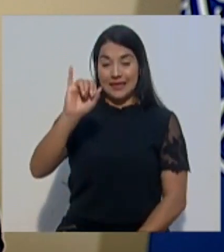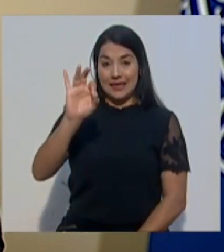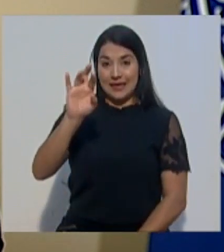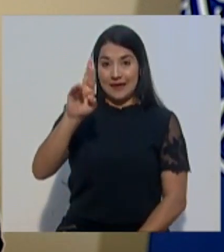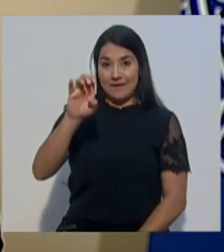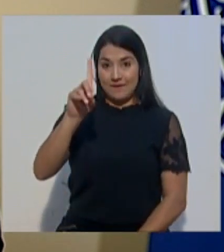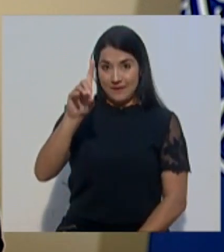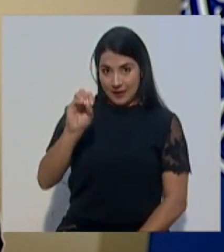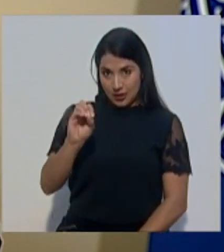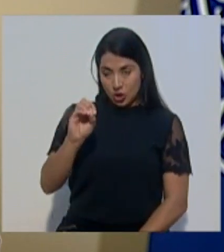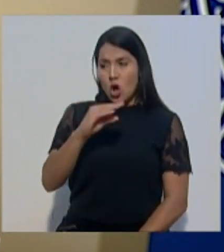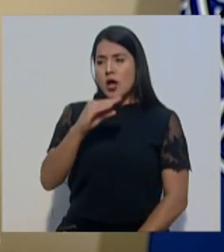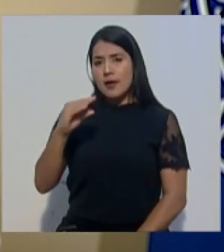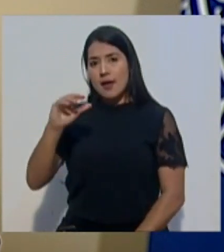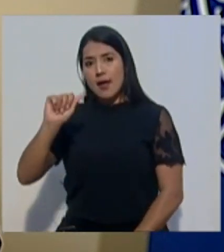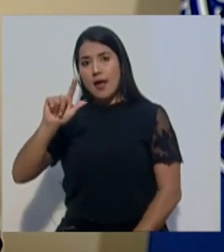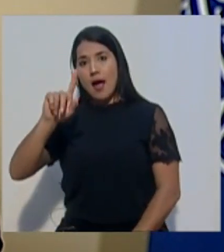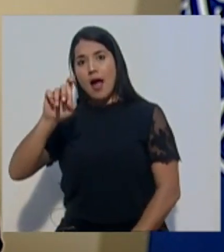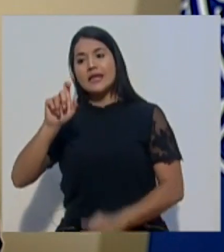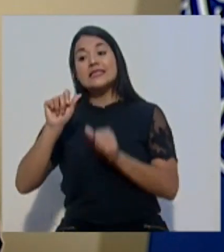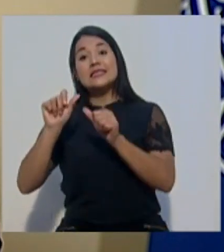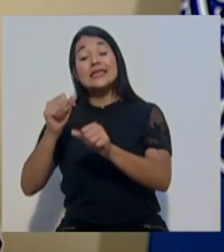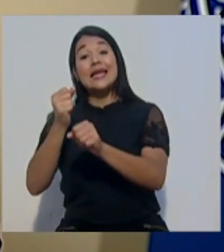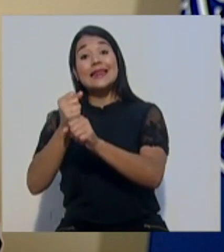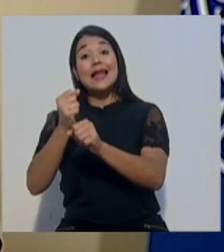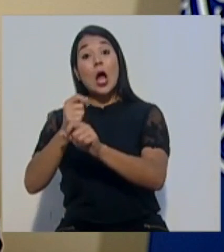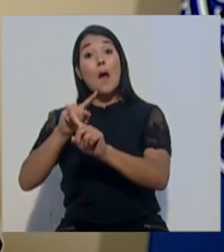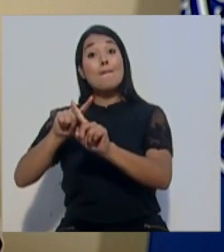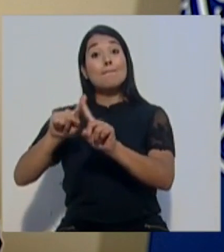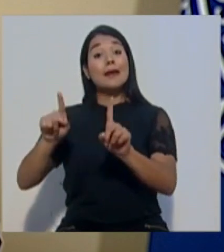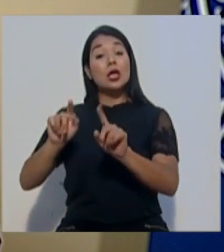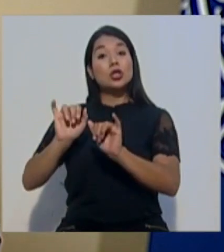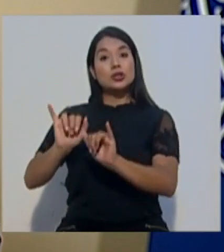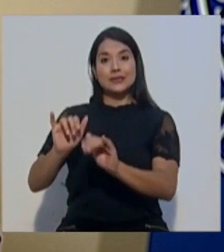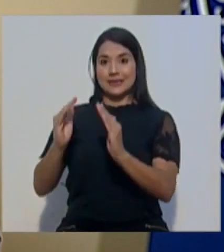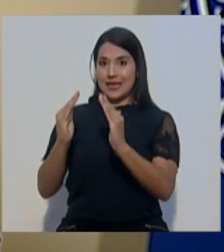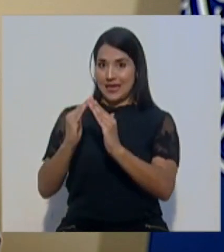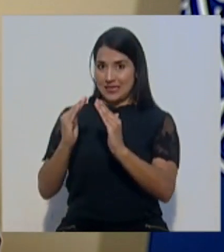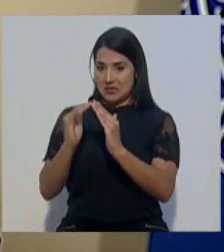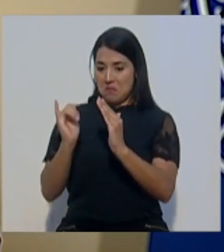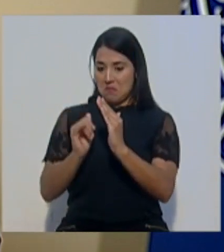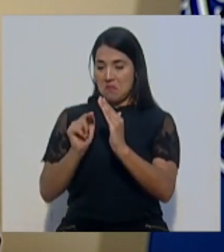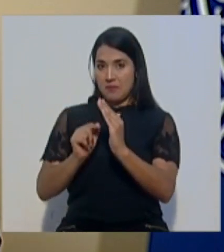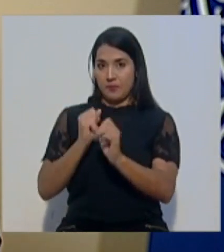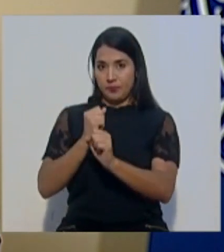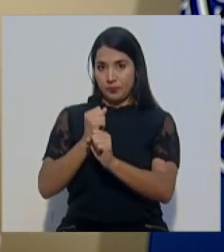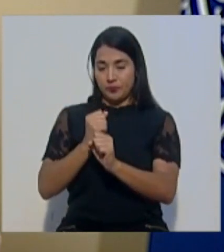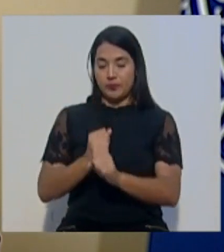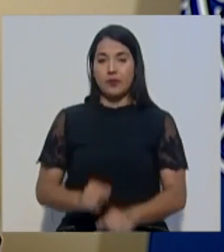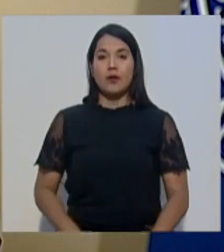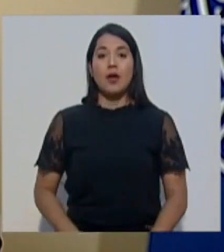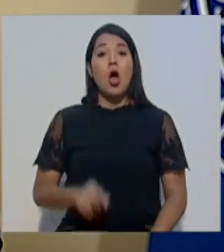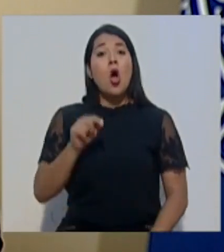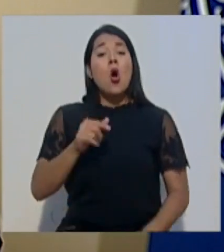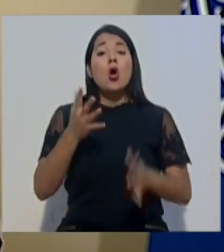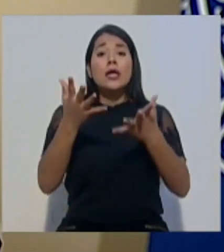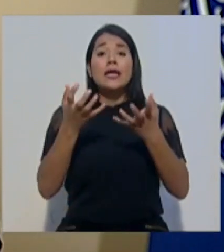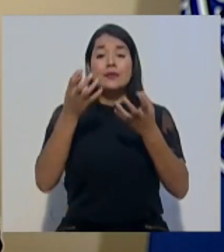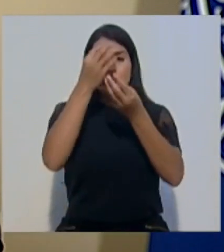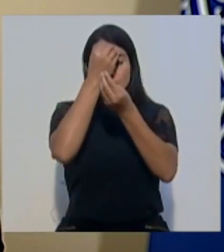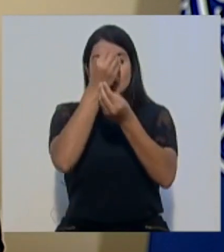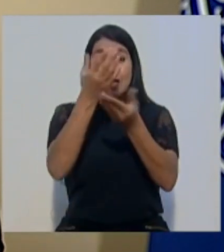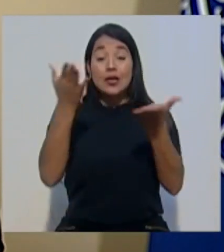Alex sigue en sus funciones, pero desde su hogar. Hoy queremos anunciar cuáles serán las